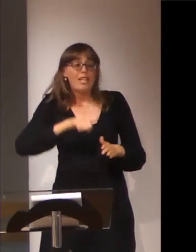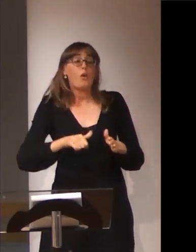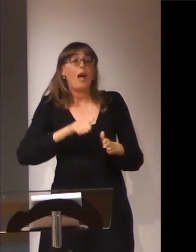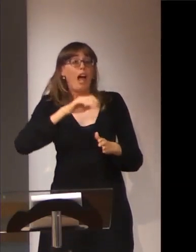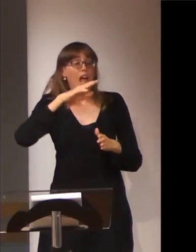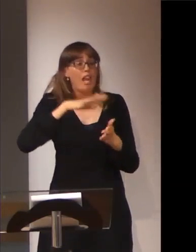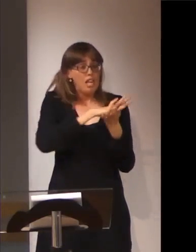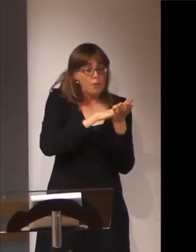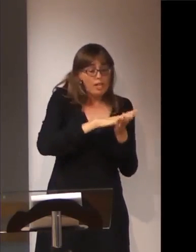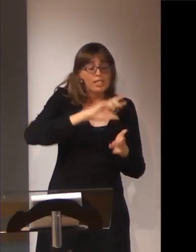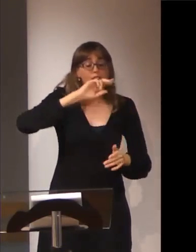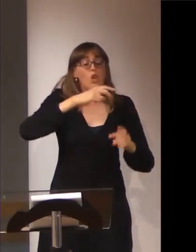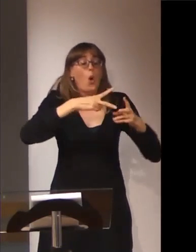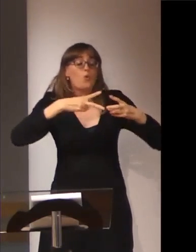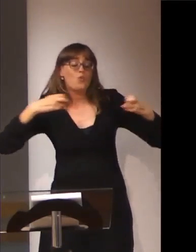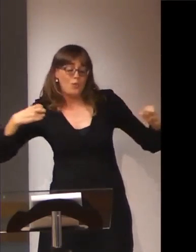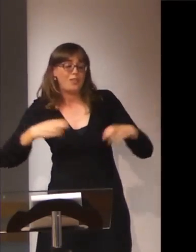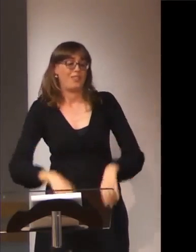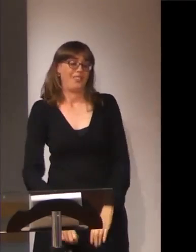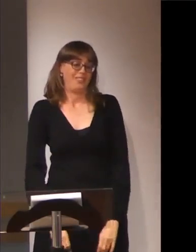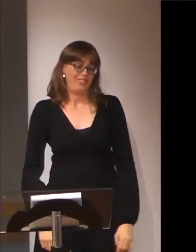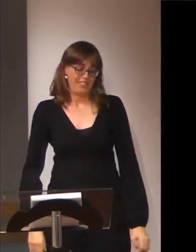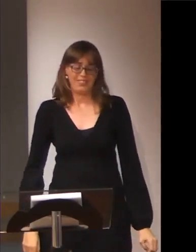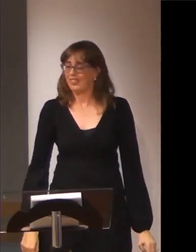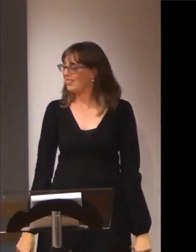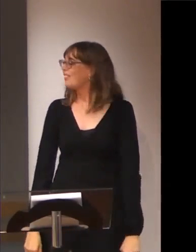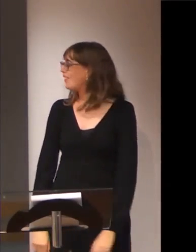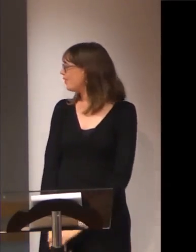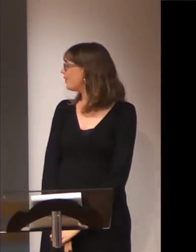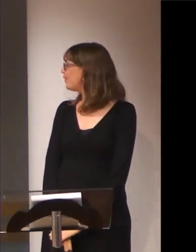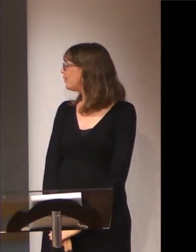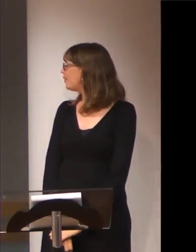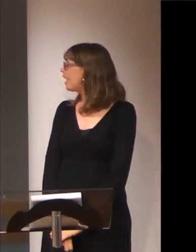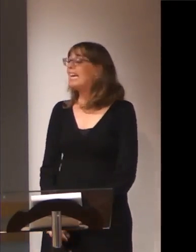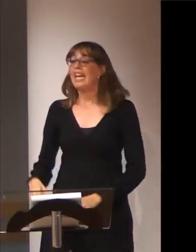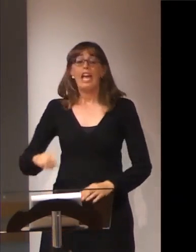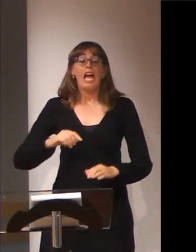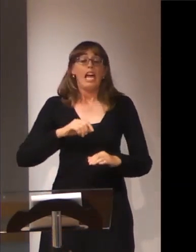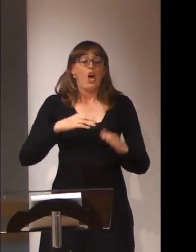y cine en lengua de signos con subtitulado también.